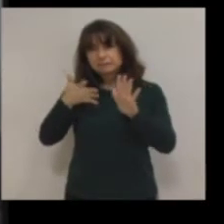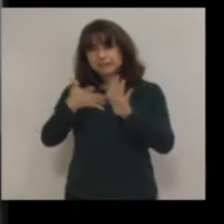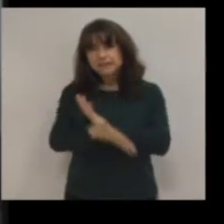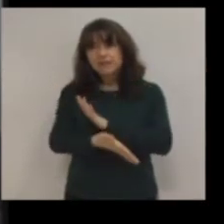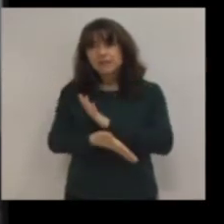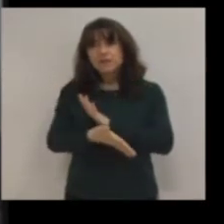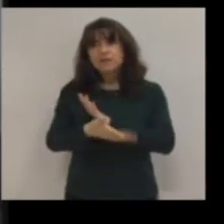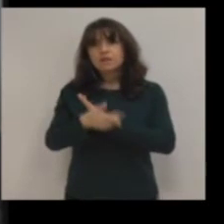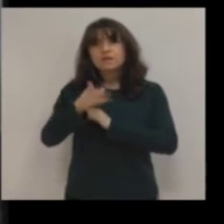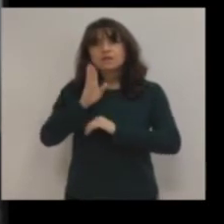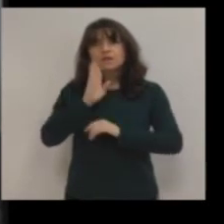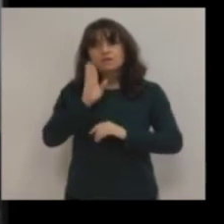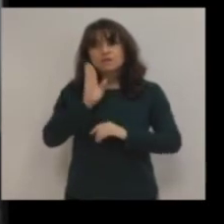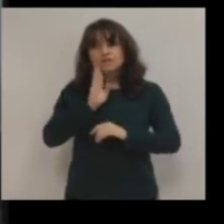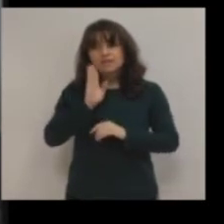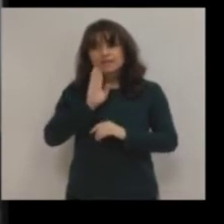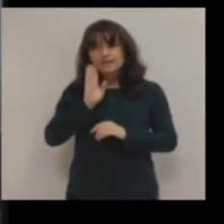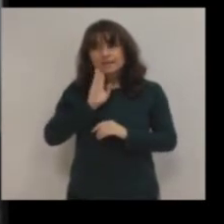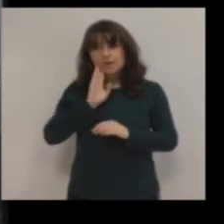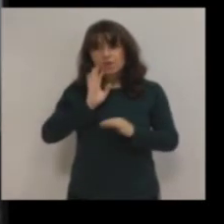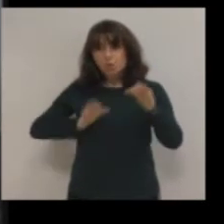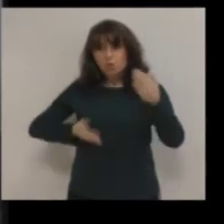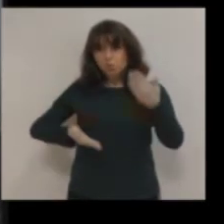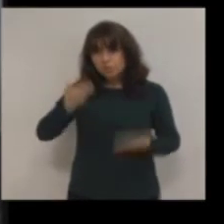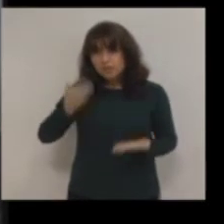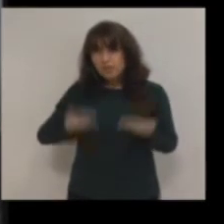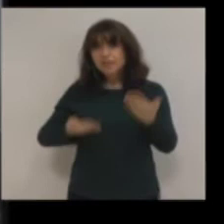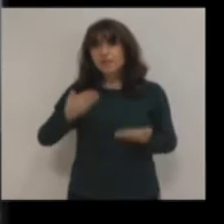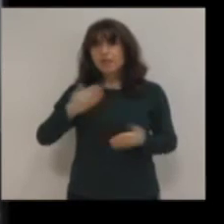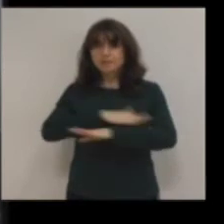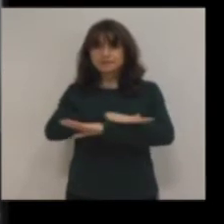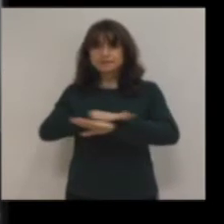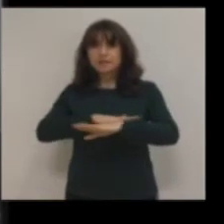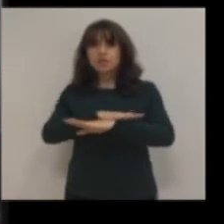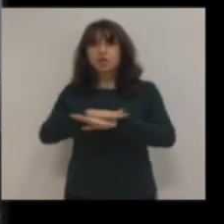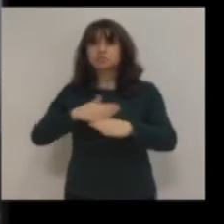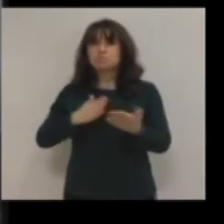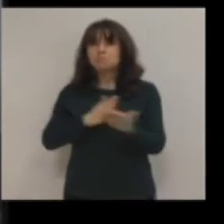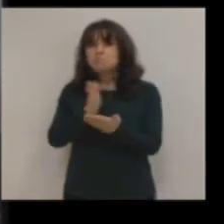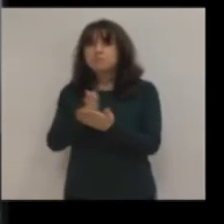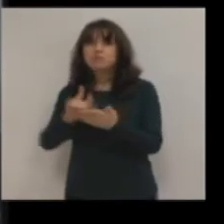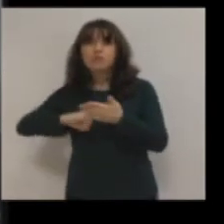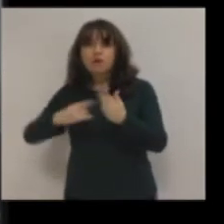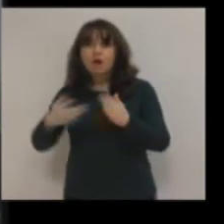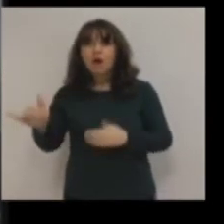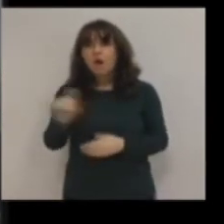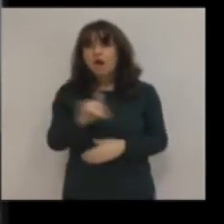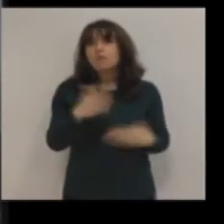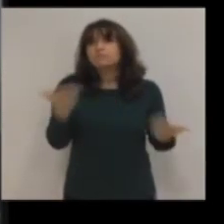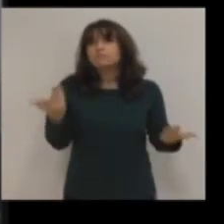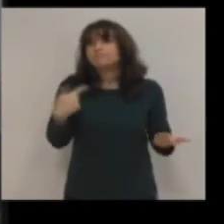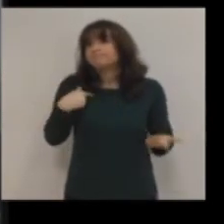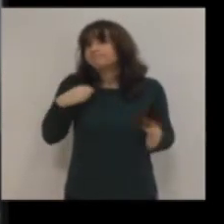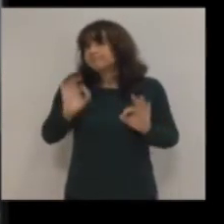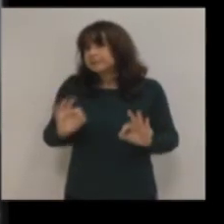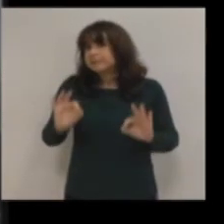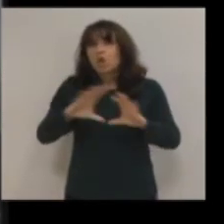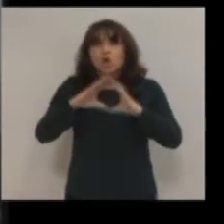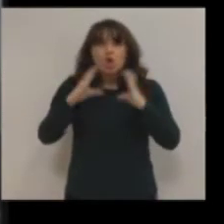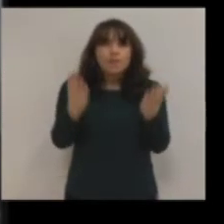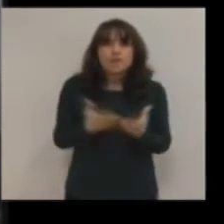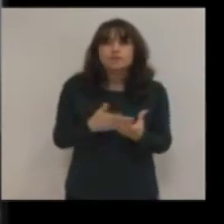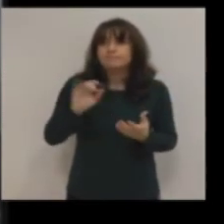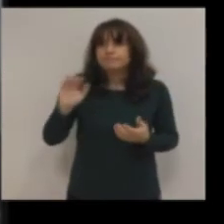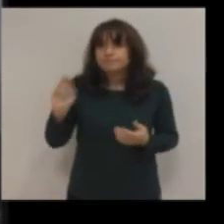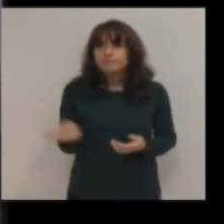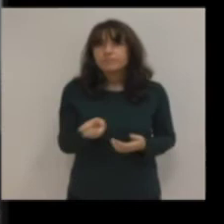es que has dicho que la justicia y la administración tienen unos medios tecnológicos que son los que son globales, que son...